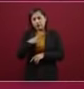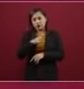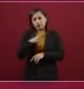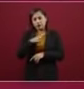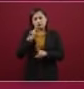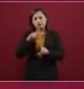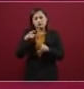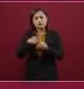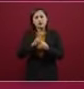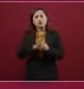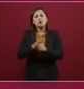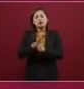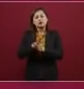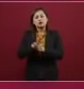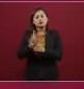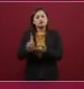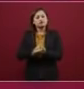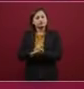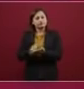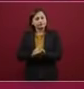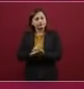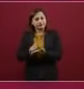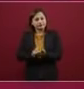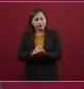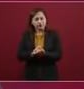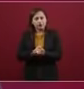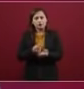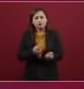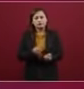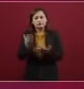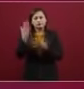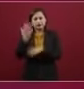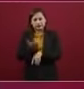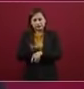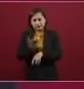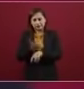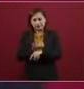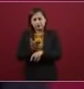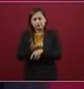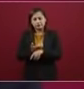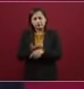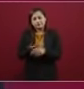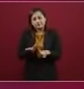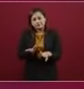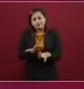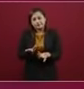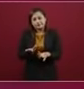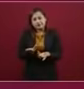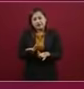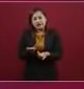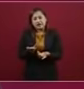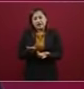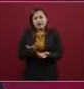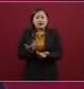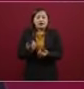tráfico de drogas hacia Estados Unidos, la colaboración con todas las